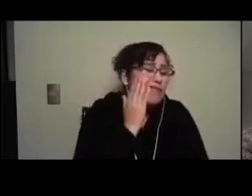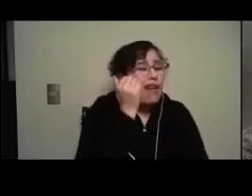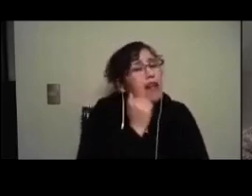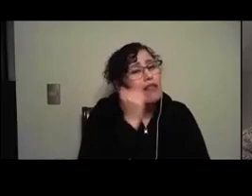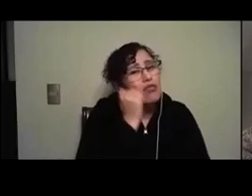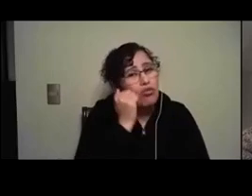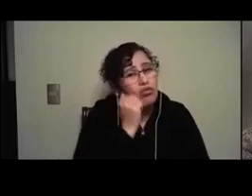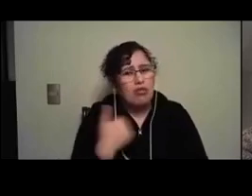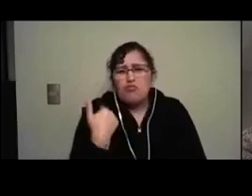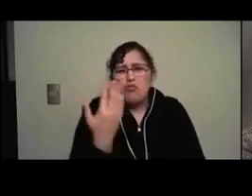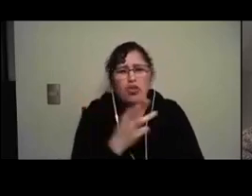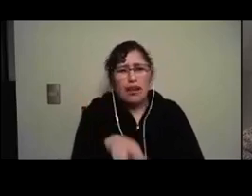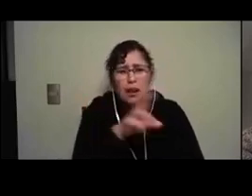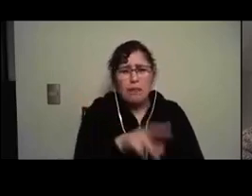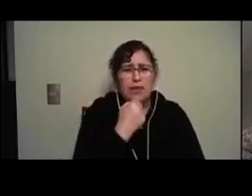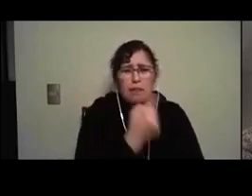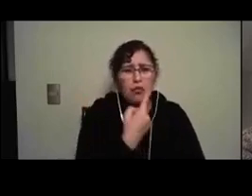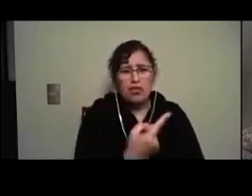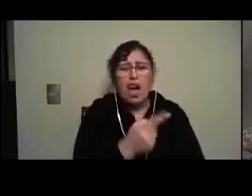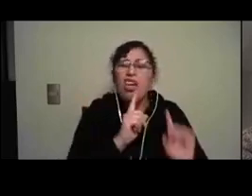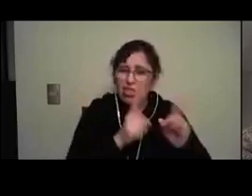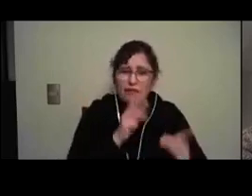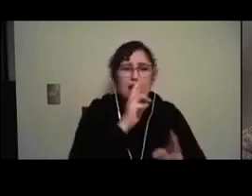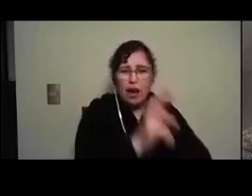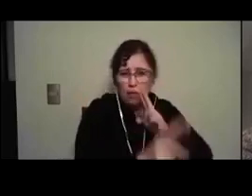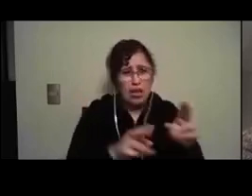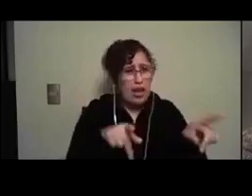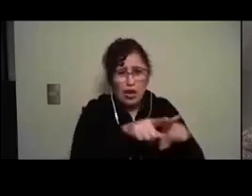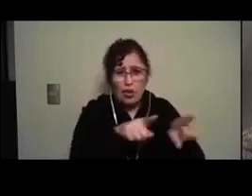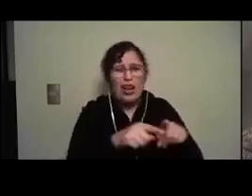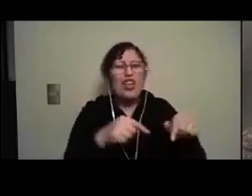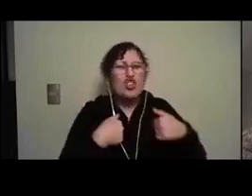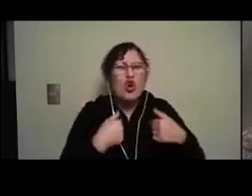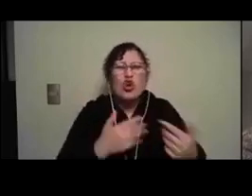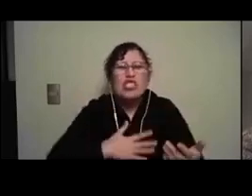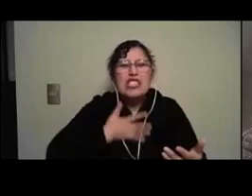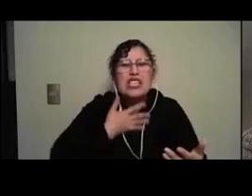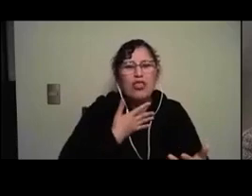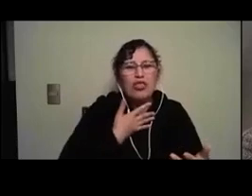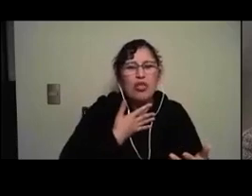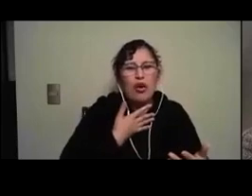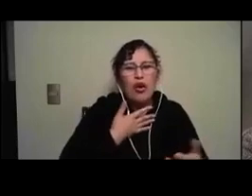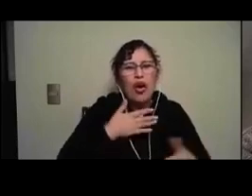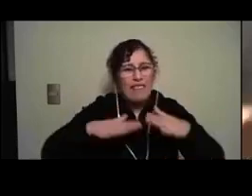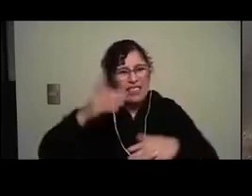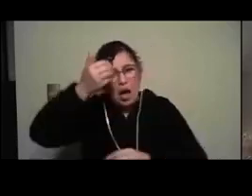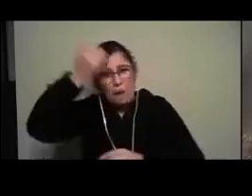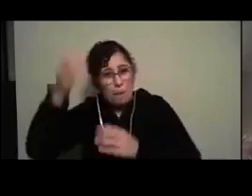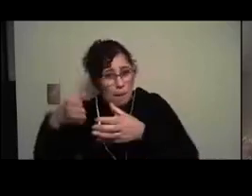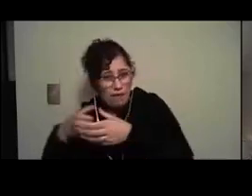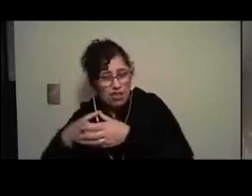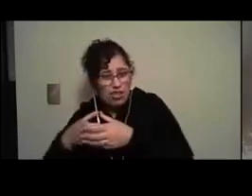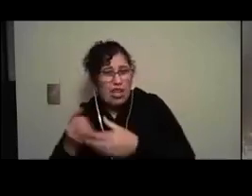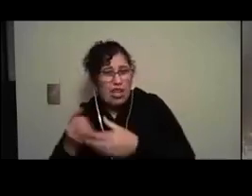si pregunta. Entonces como que de repente siento que eso falla y en los profesionales también.